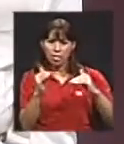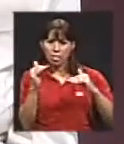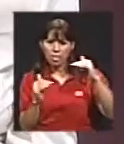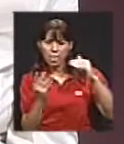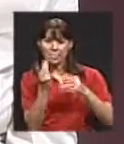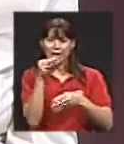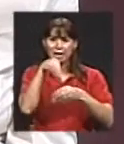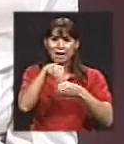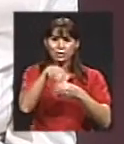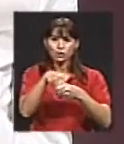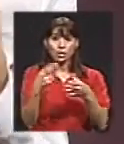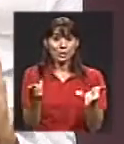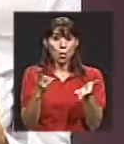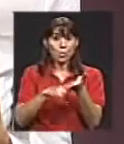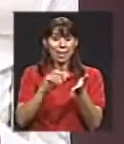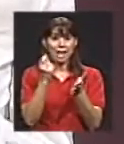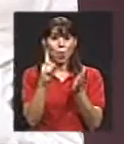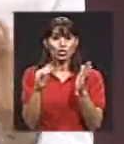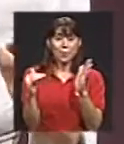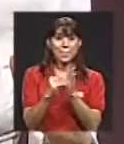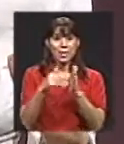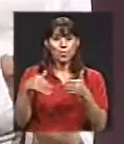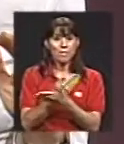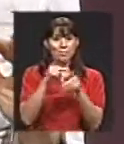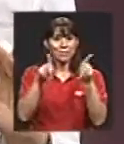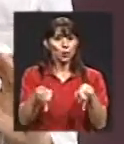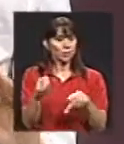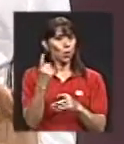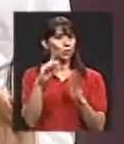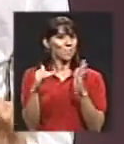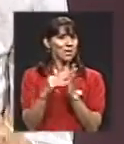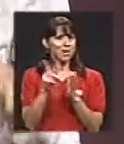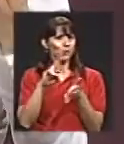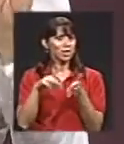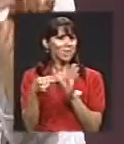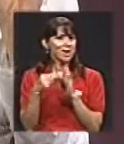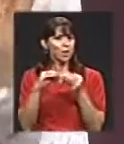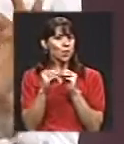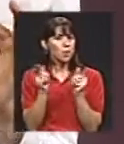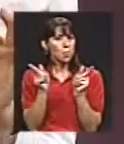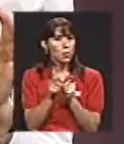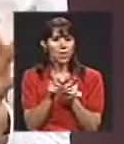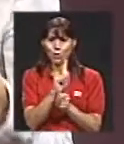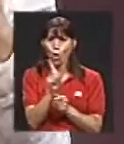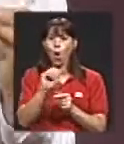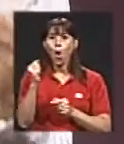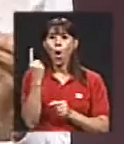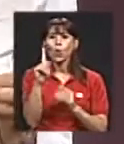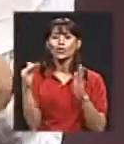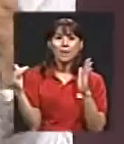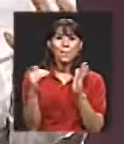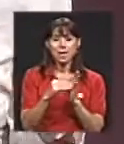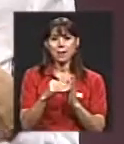contrata 11 mil nuevas personas 11 mil que no es cualquier poquito verdad no son 11 mil cuántas instituciones